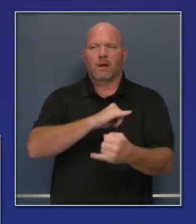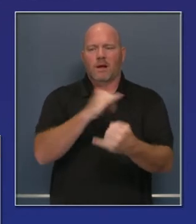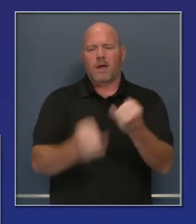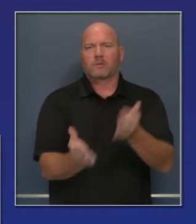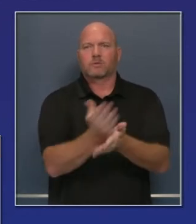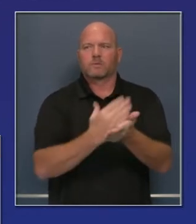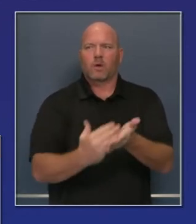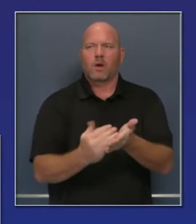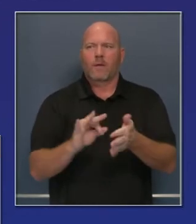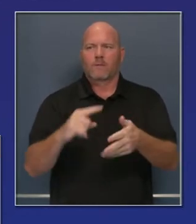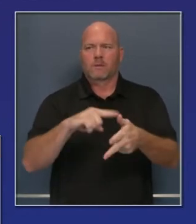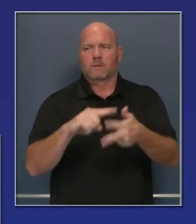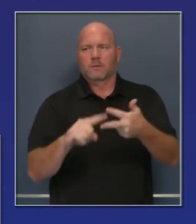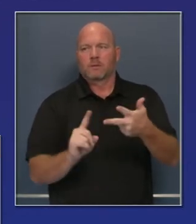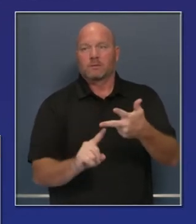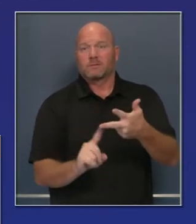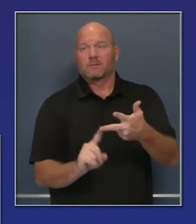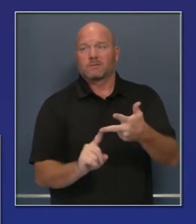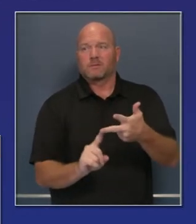parte de esta